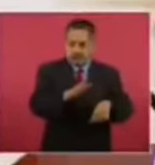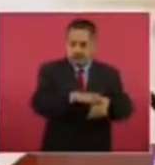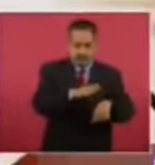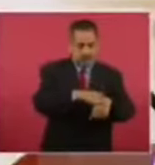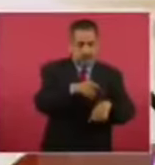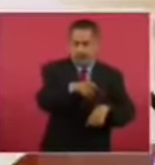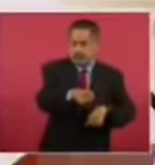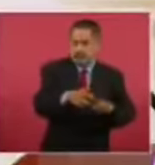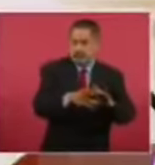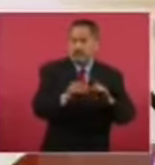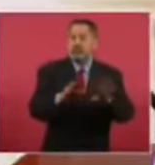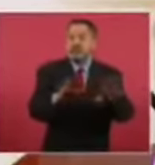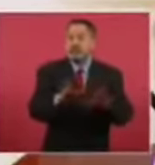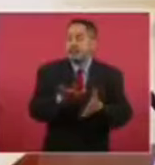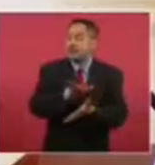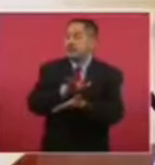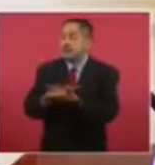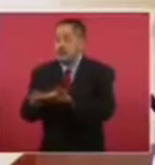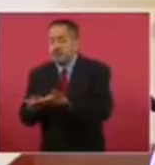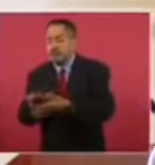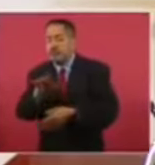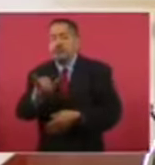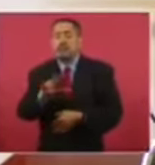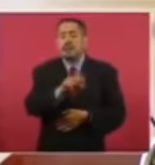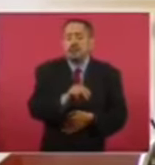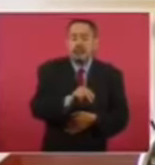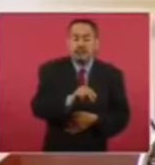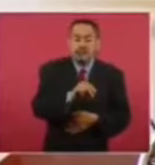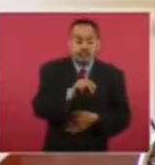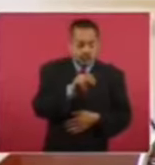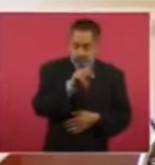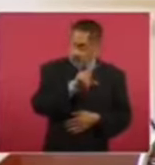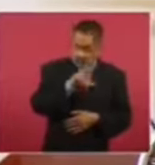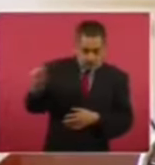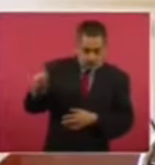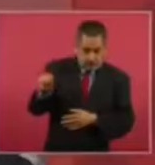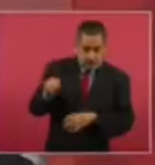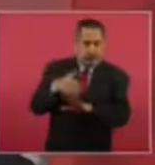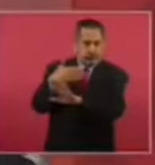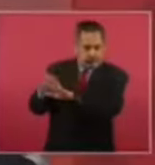definición en contra nuestra.